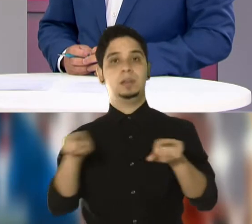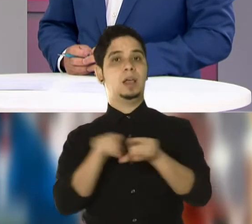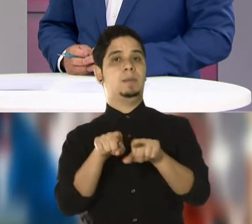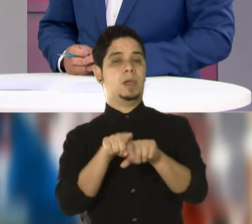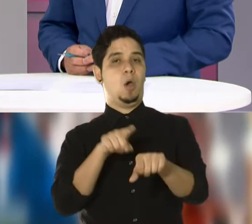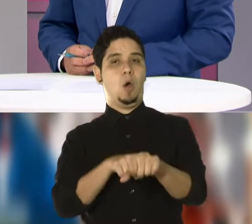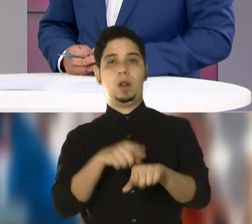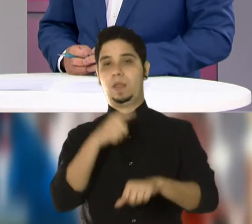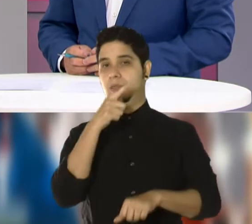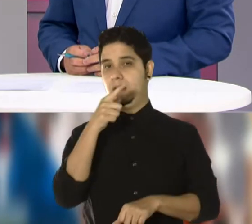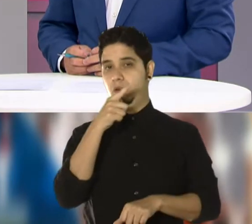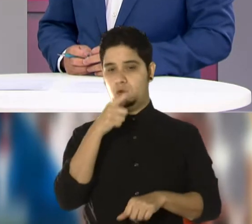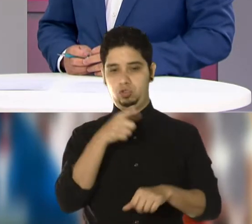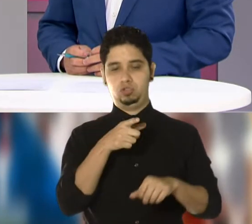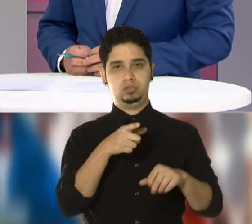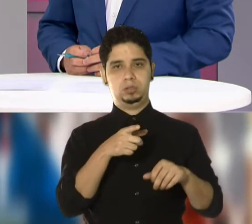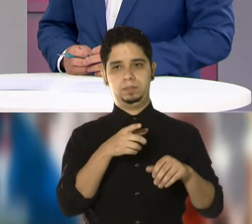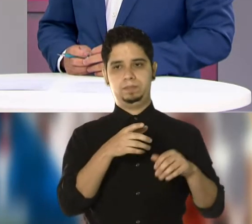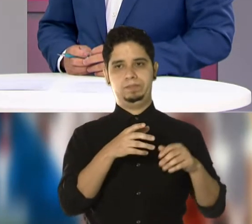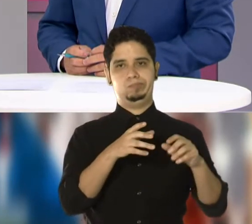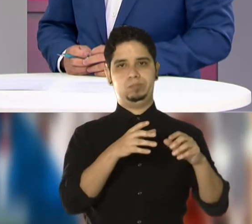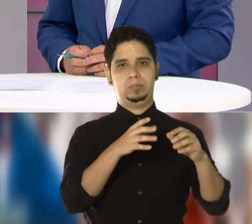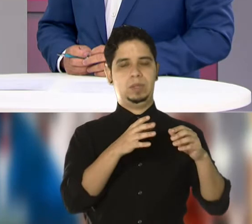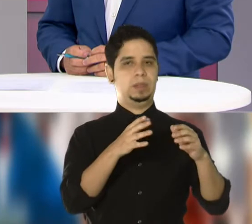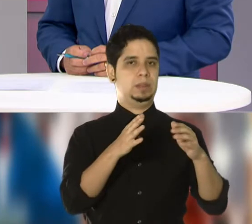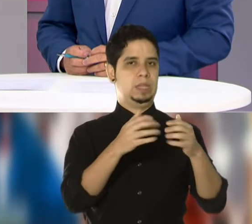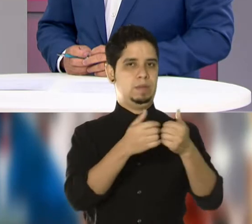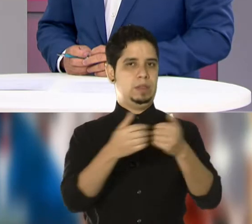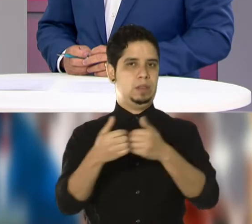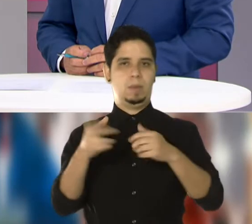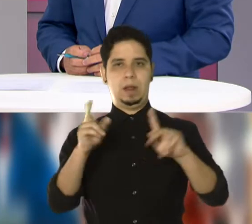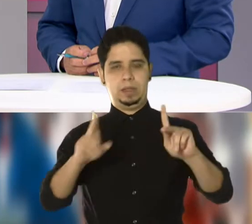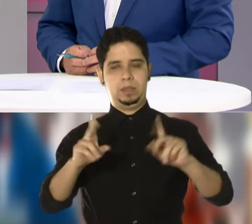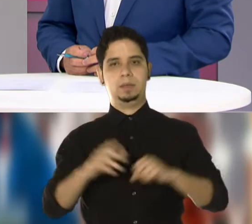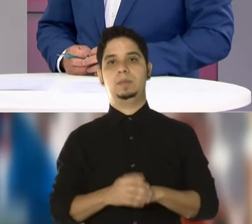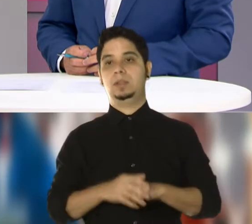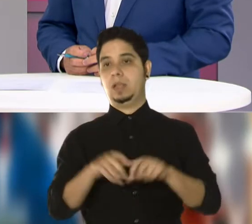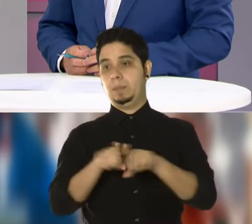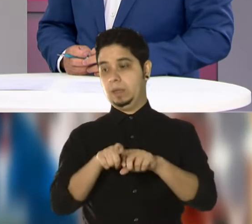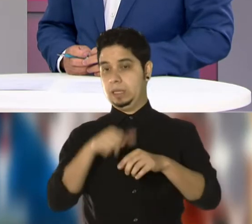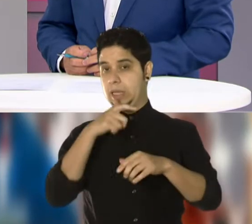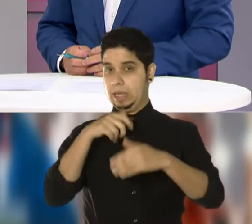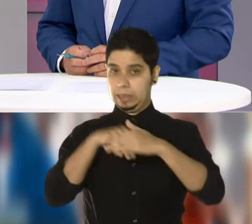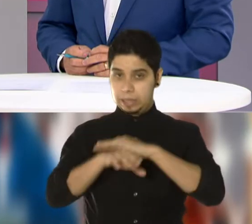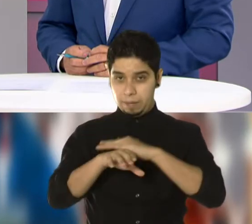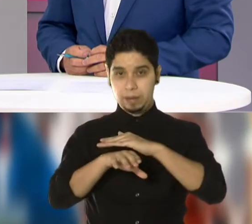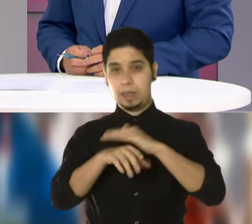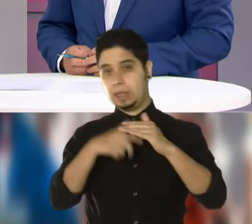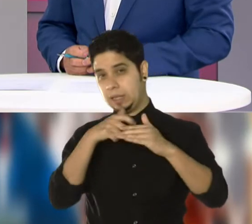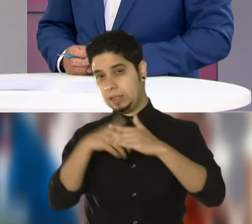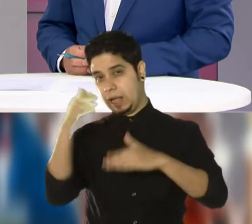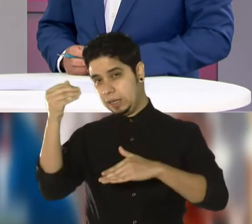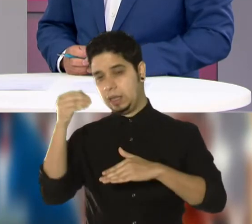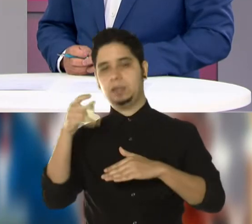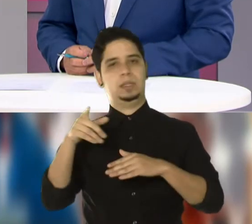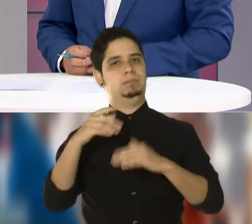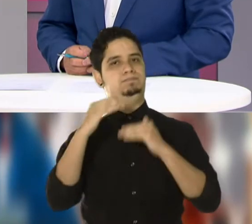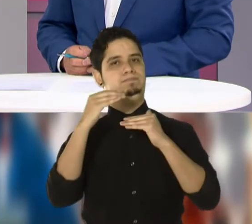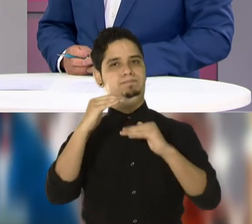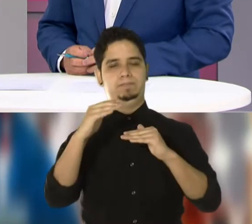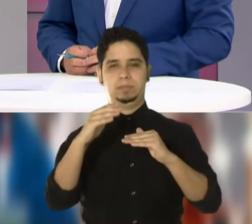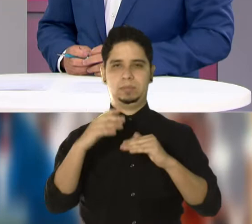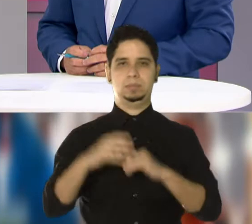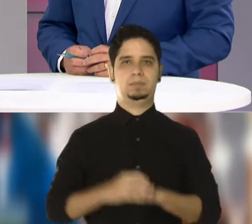de gente que almorzaban a la vez, se limitaban las entradas y las salidas de todo el mundo, de inspectores, de todo. El protocolo de